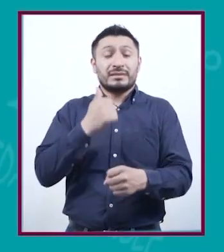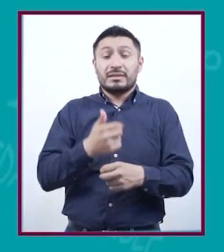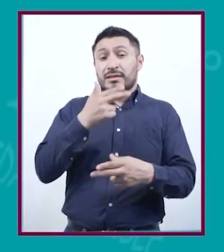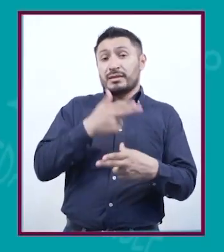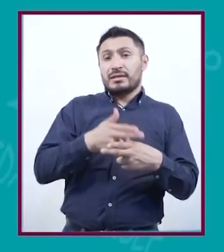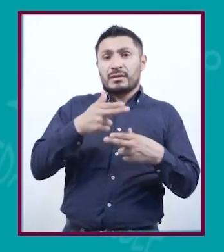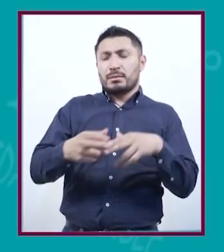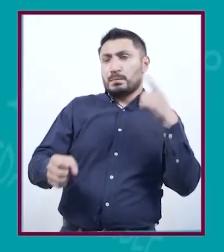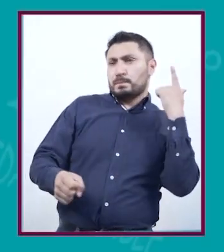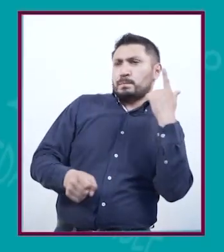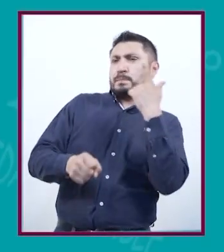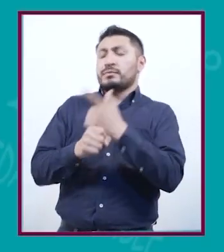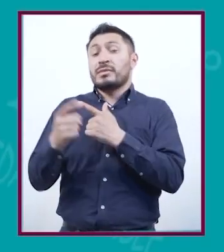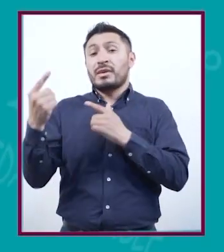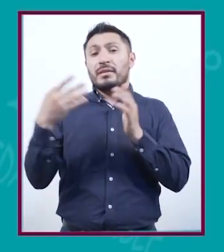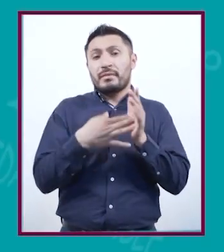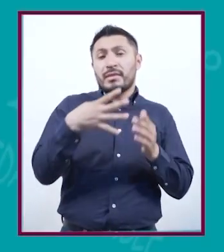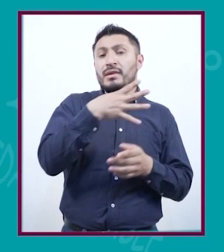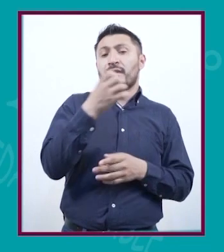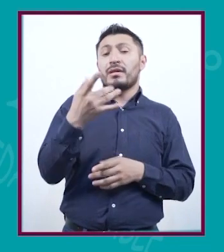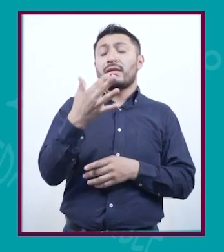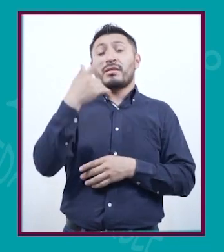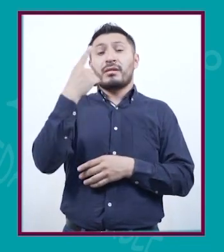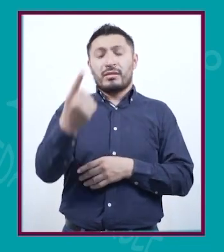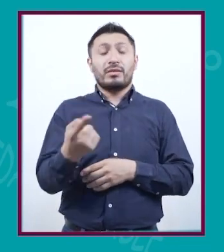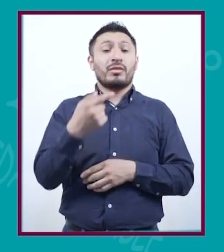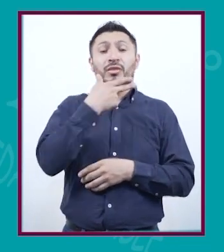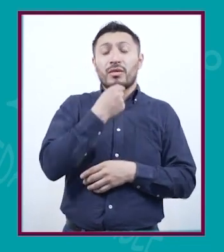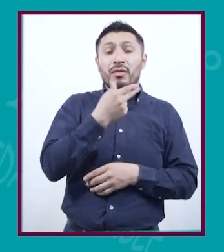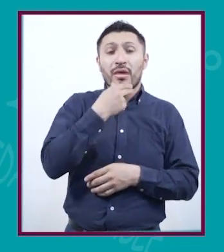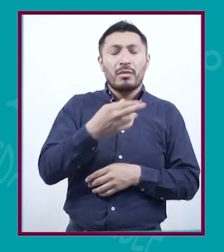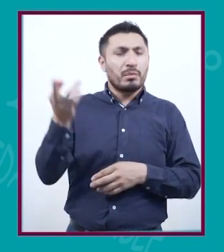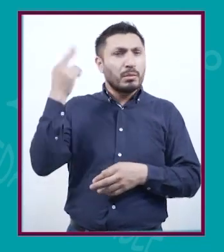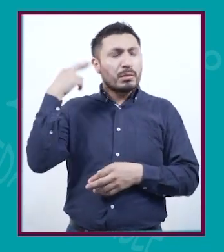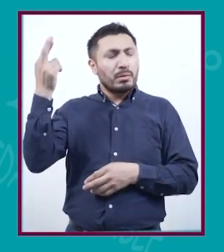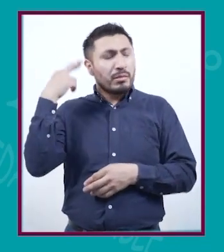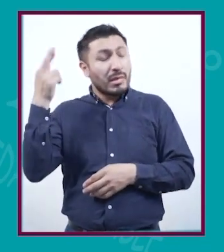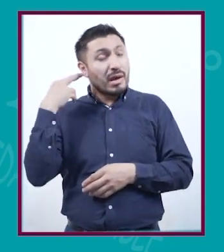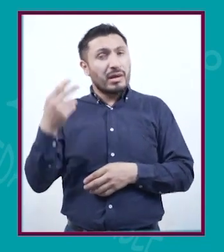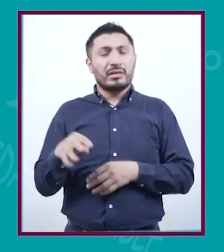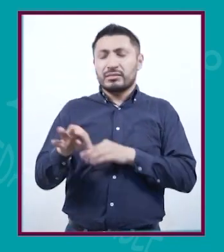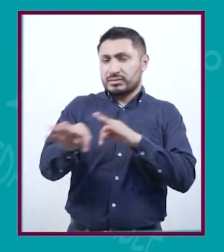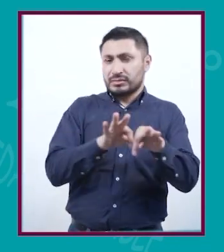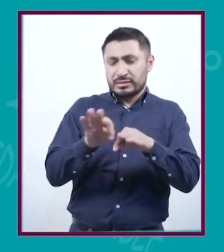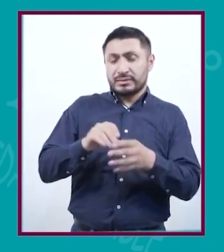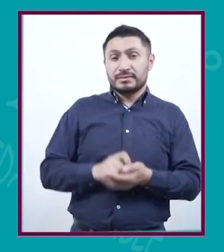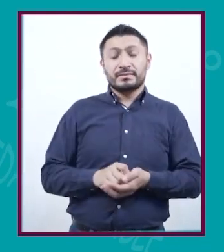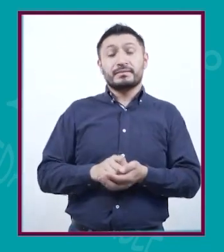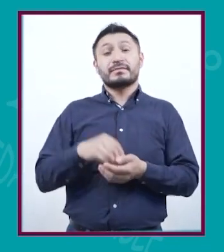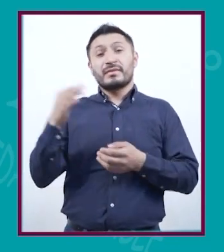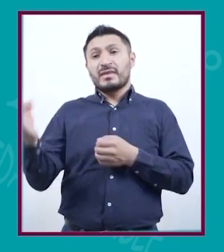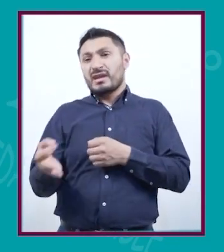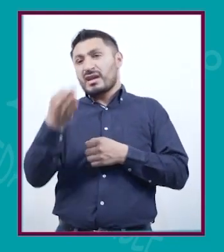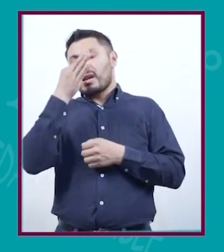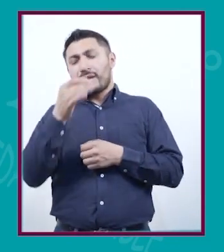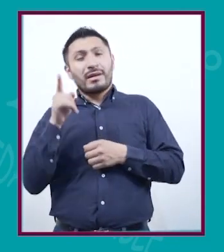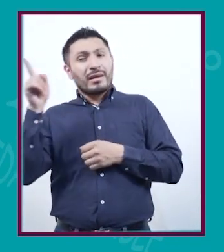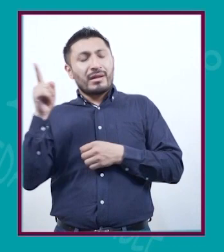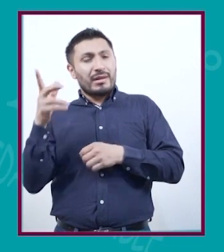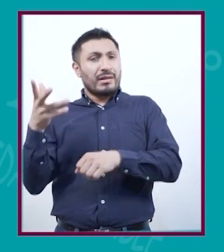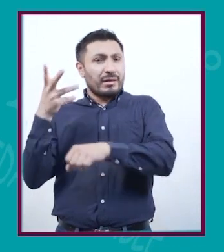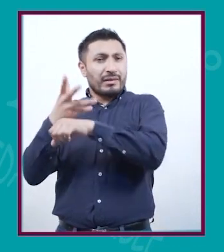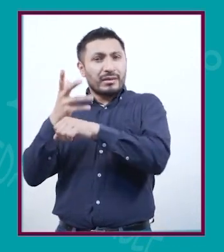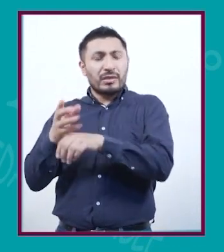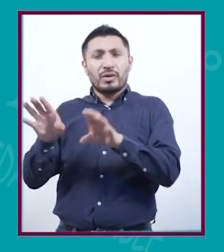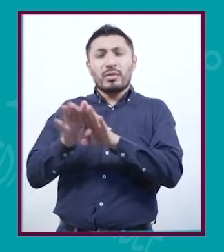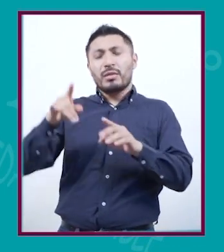años, hasta que fue descubierta en 1951 por un operador de radio de la Embajada Británica, que estando cerca del